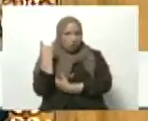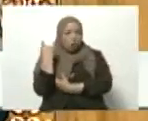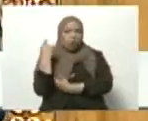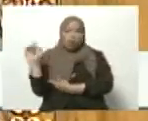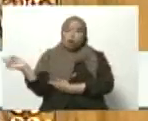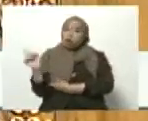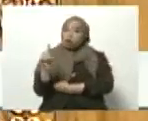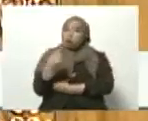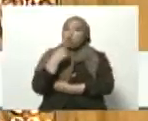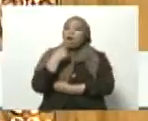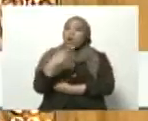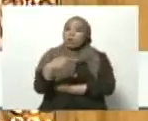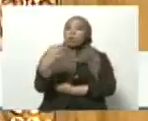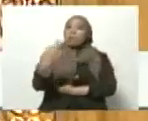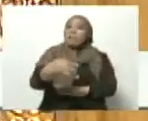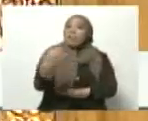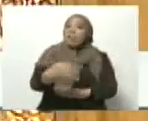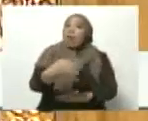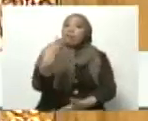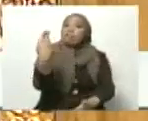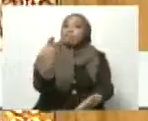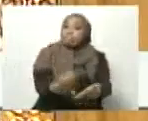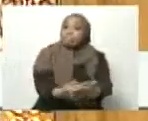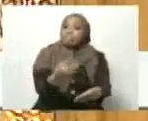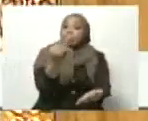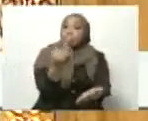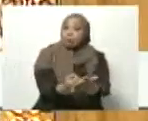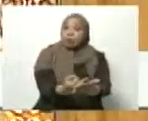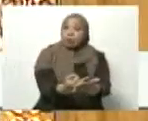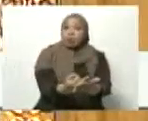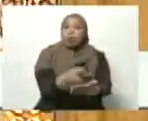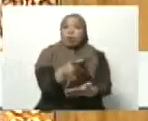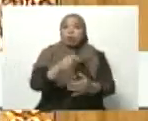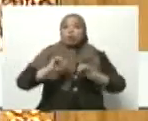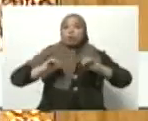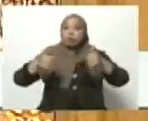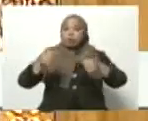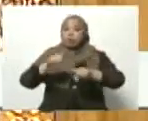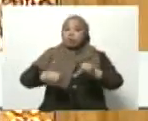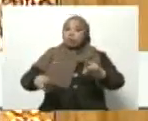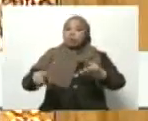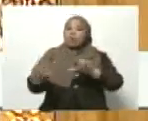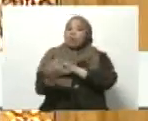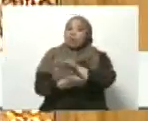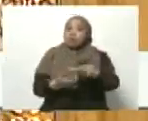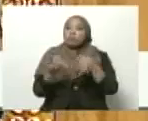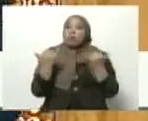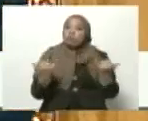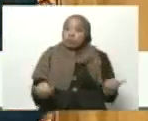ahí es verdad. O sea, lo que quiero decir es que esto no es un invento, esto no es una conversación en un bar, esto está corroborado.